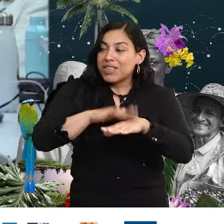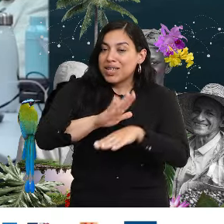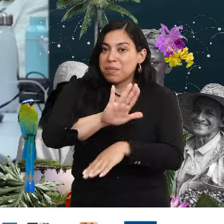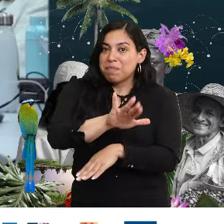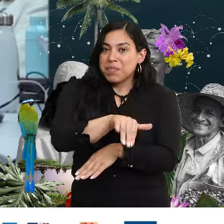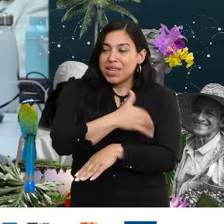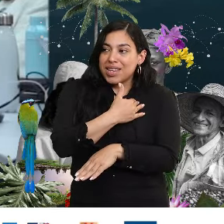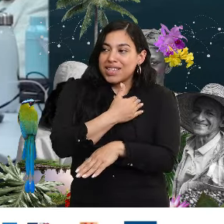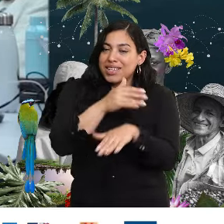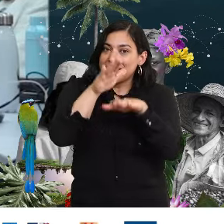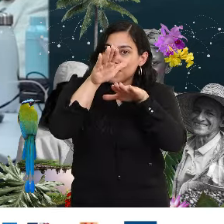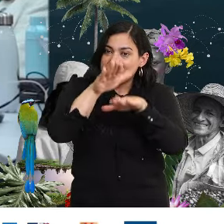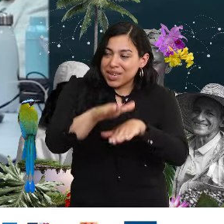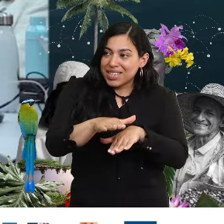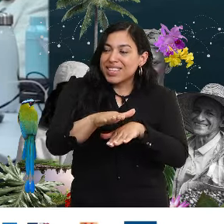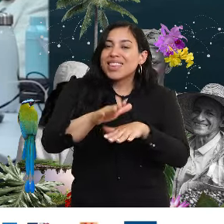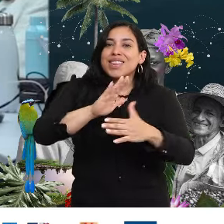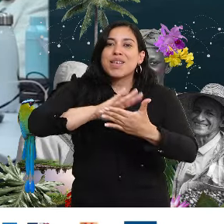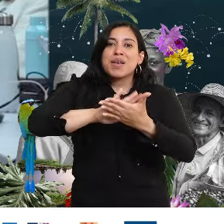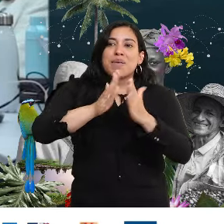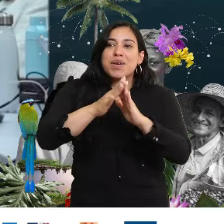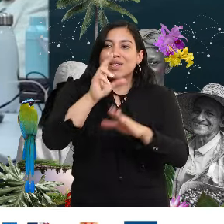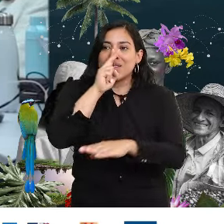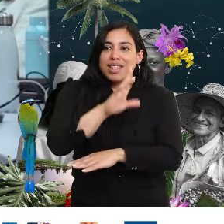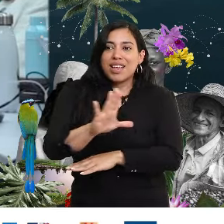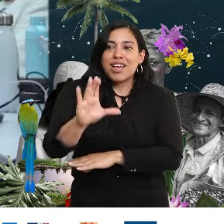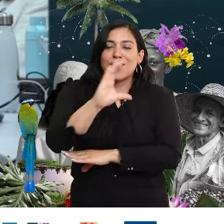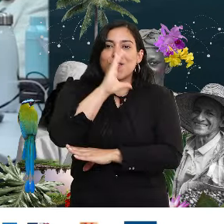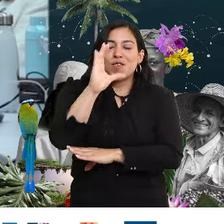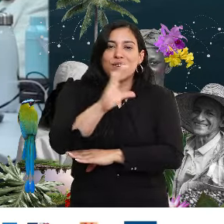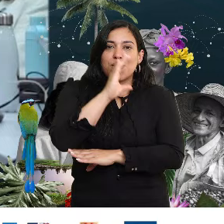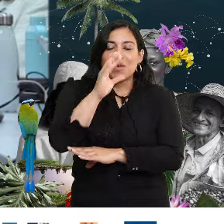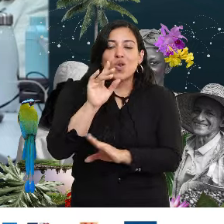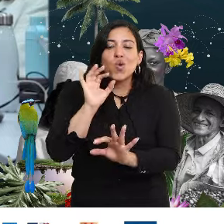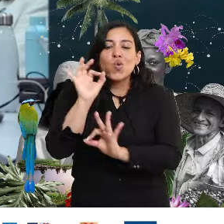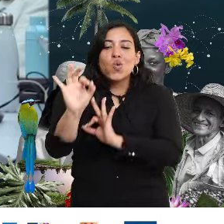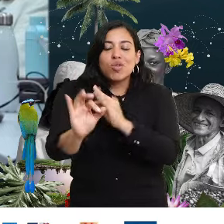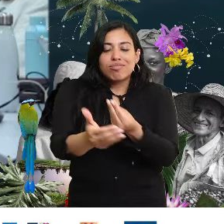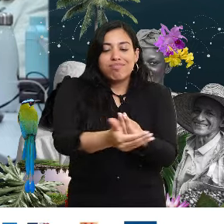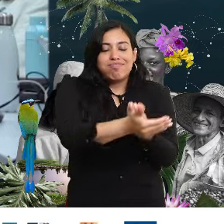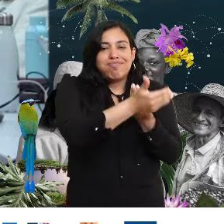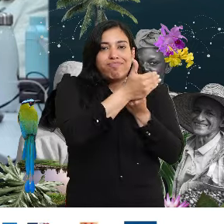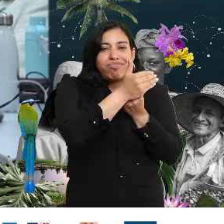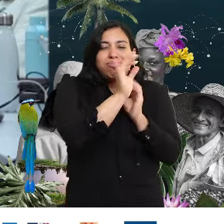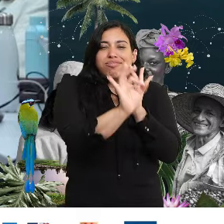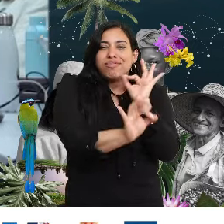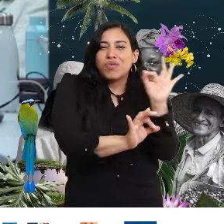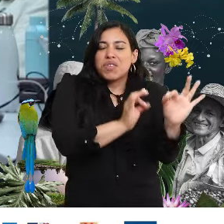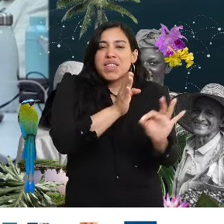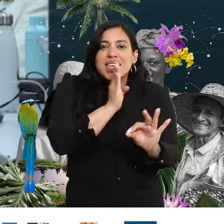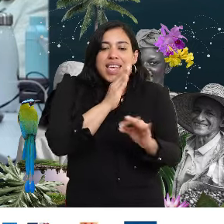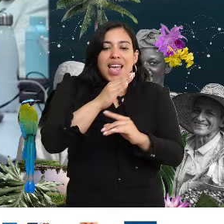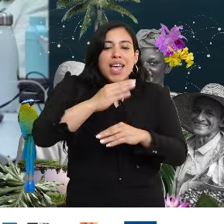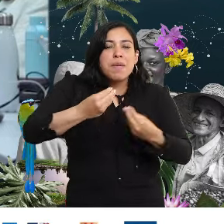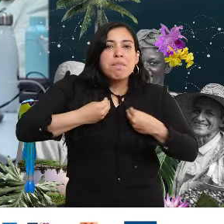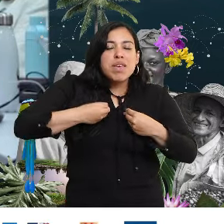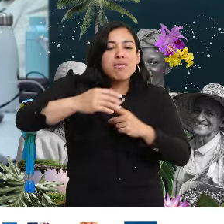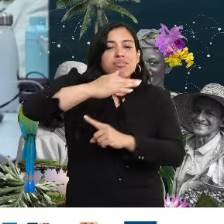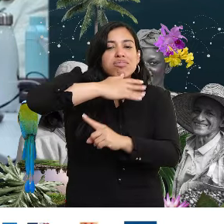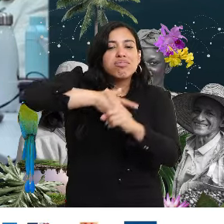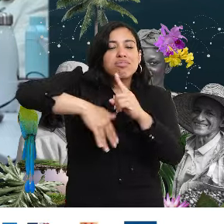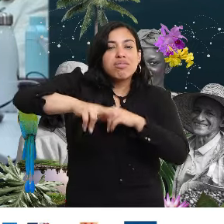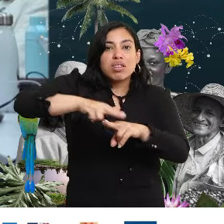como representación de lo que es la paz con la naturaleza a través de la protección, la conservación y la restauración del hábitat de una de las